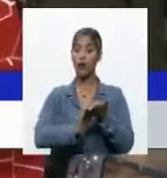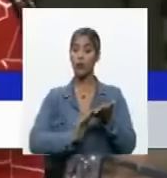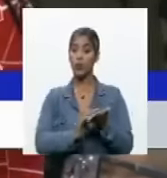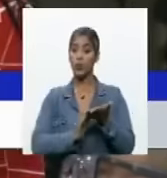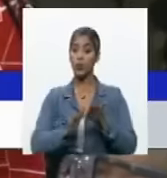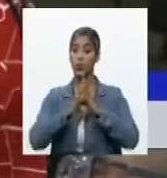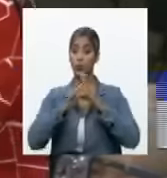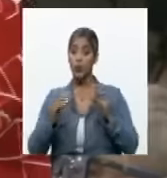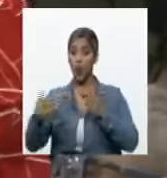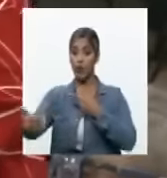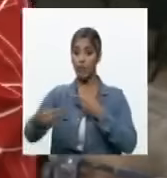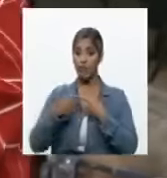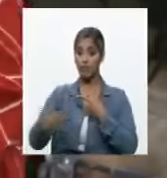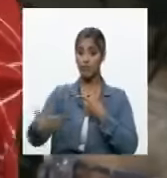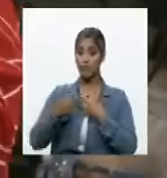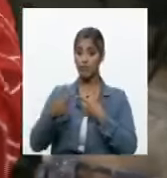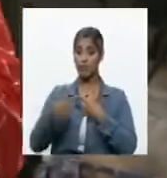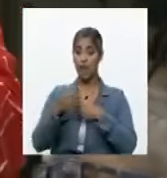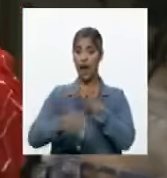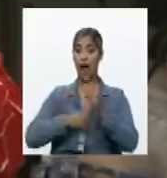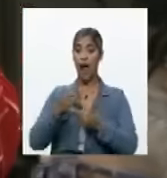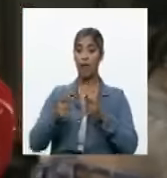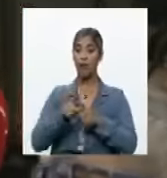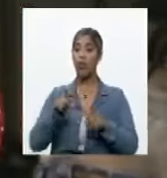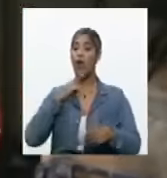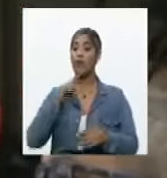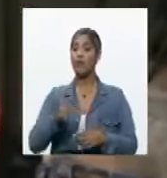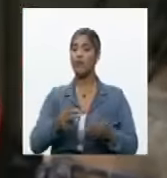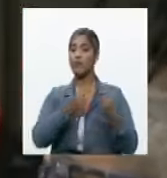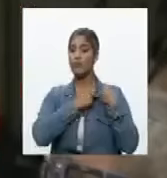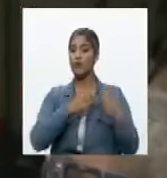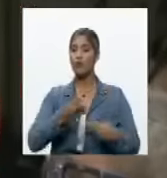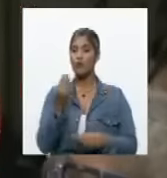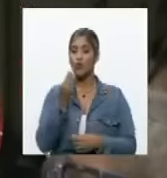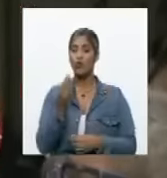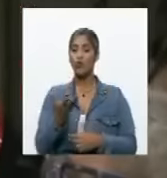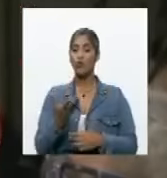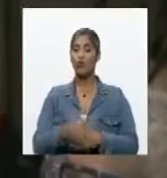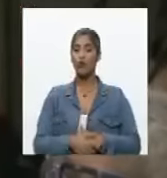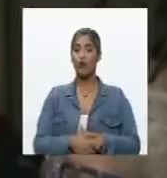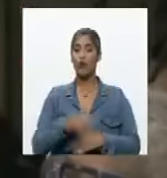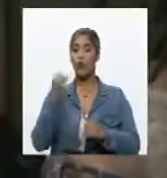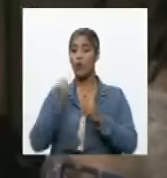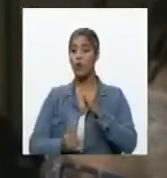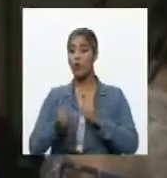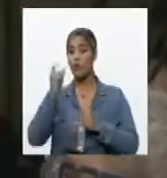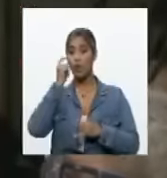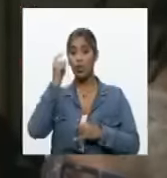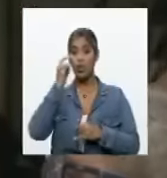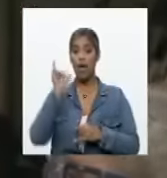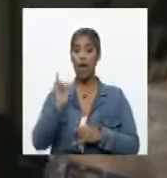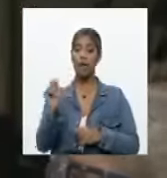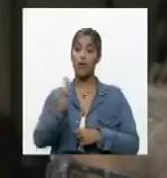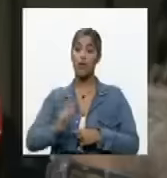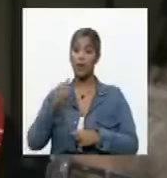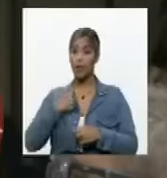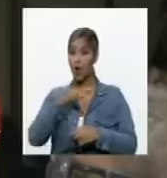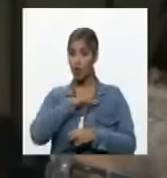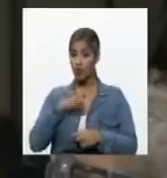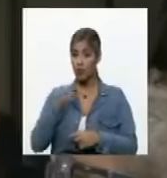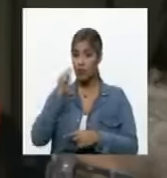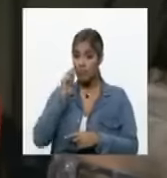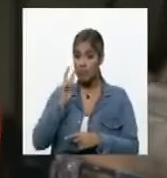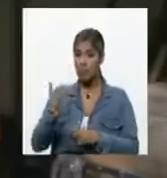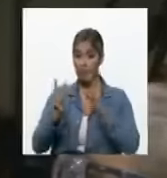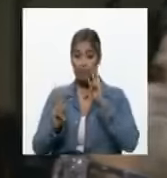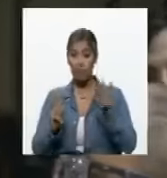hacerle frente a esos ataques fascistas que tienen una gran carga misógena. Y en los últimos días, en los últimos meses, hemos visto cómo